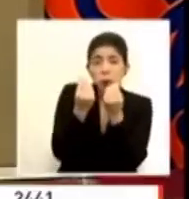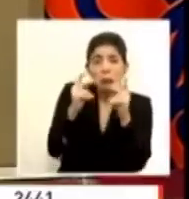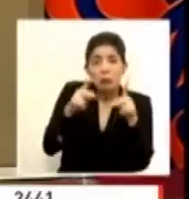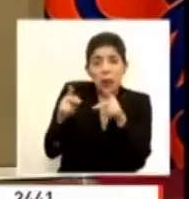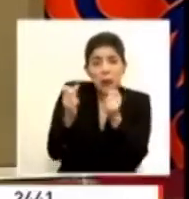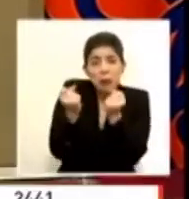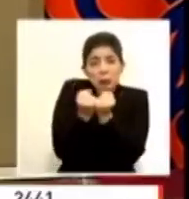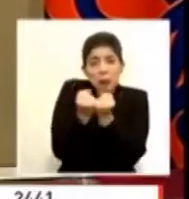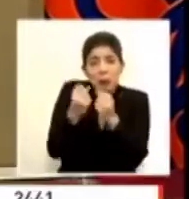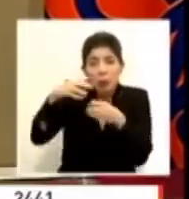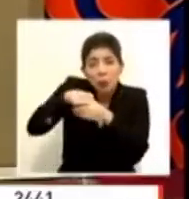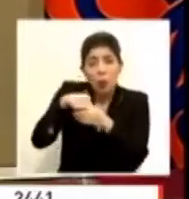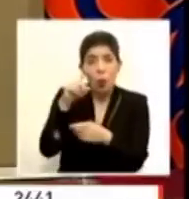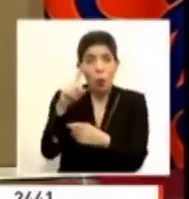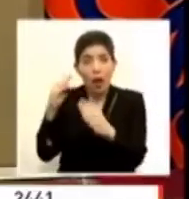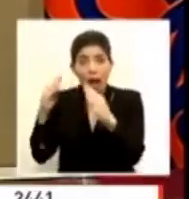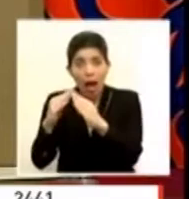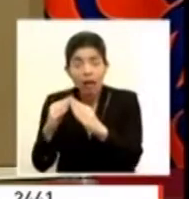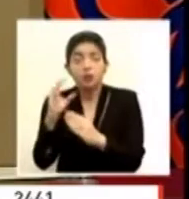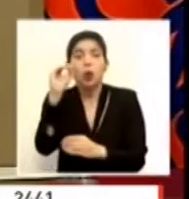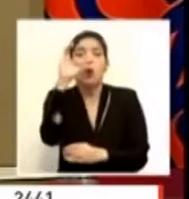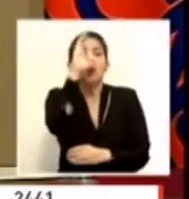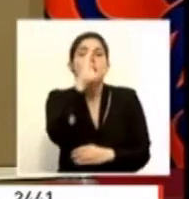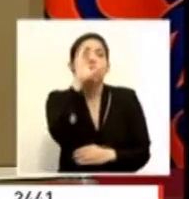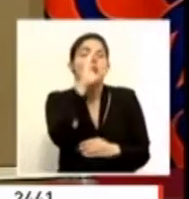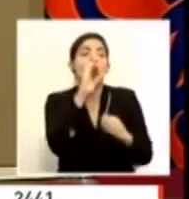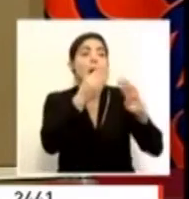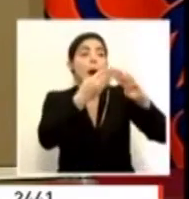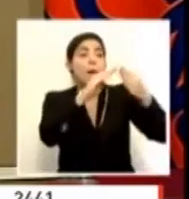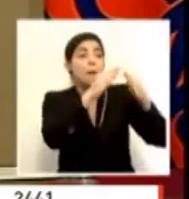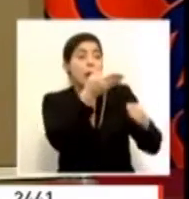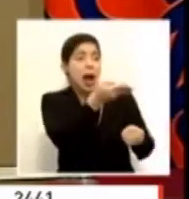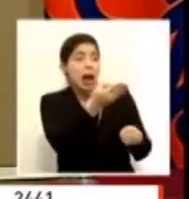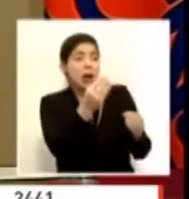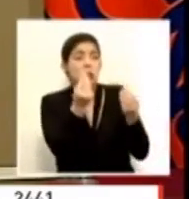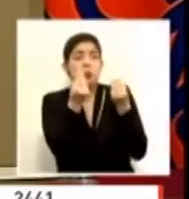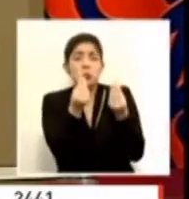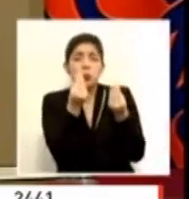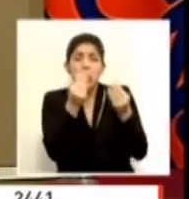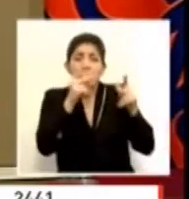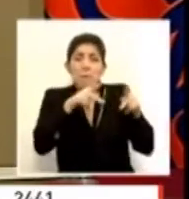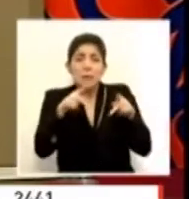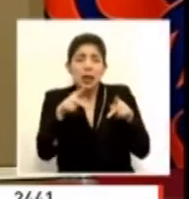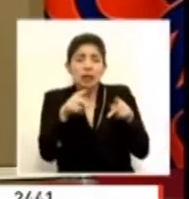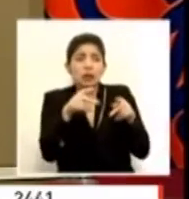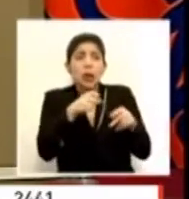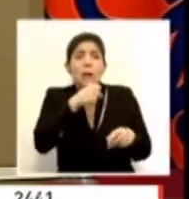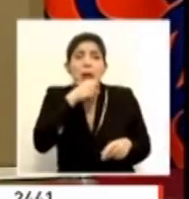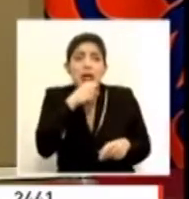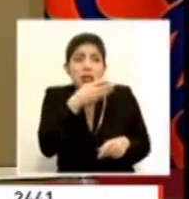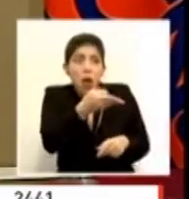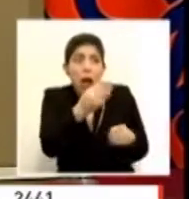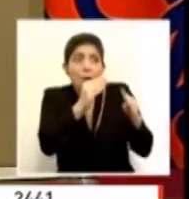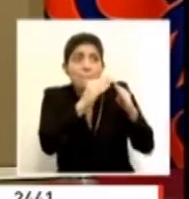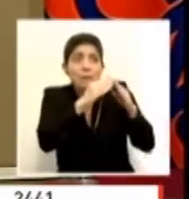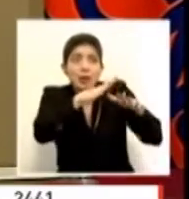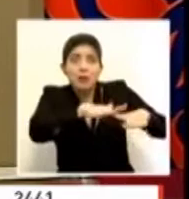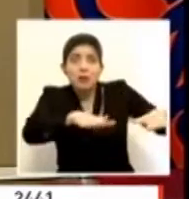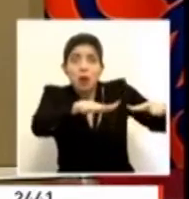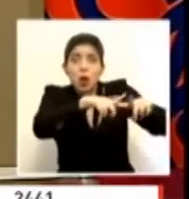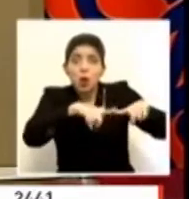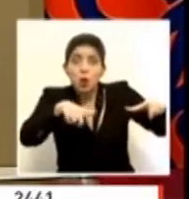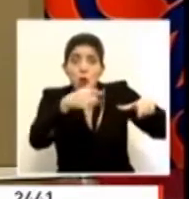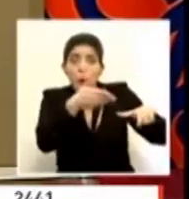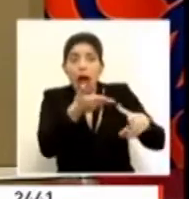estamos identificando las localidades donde hay mayor cantidad o porcentaje de adultos mayores que puedan estar en una